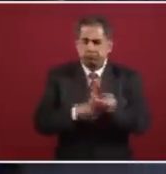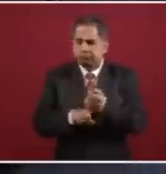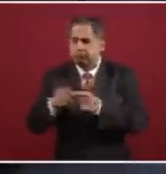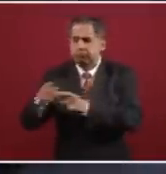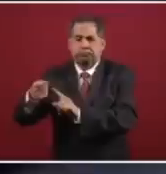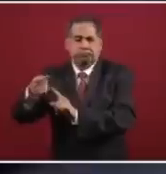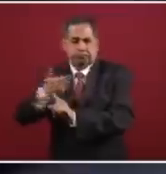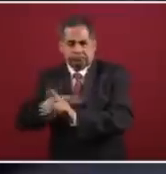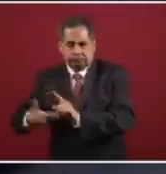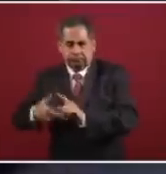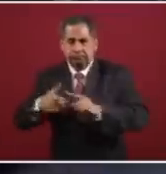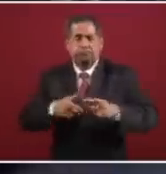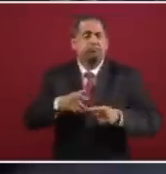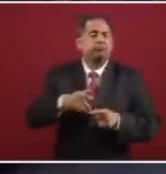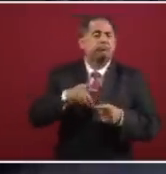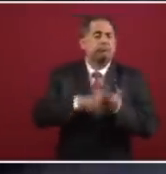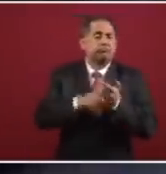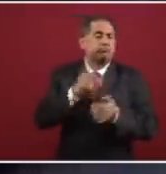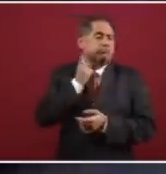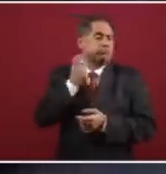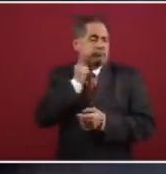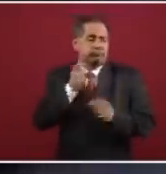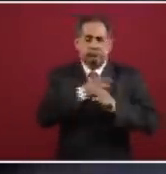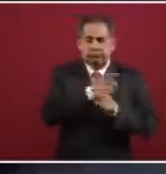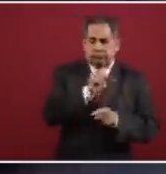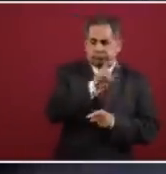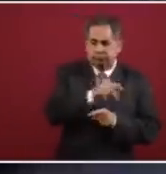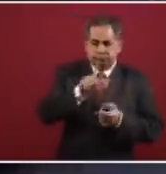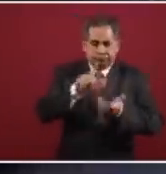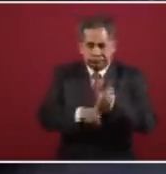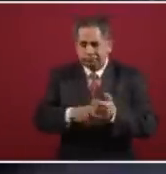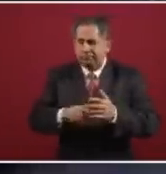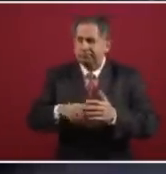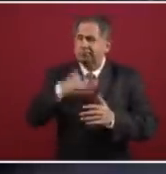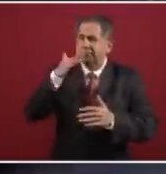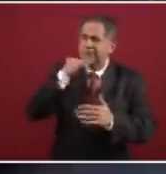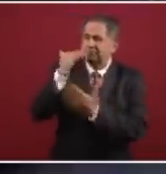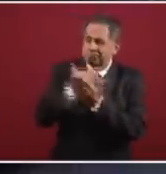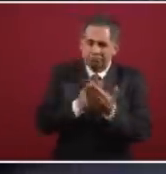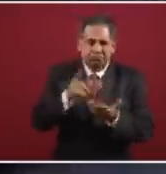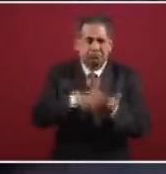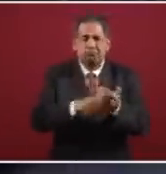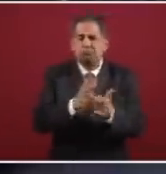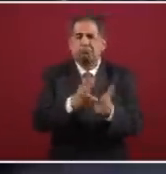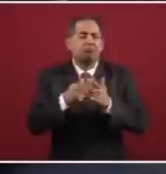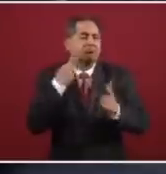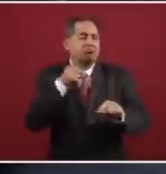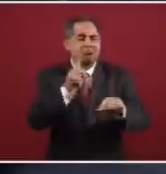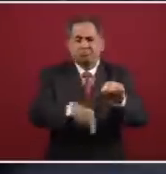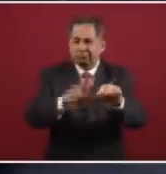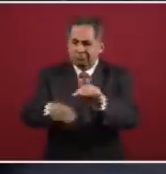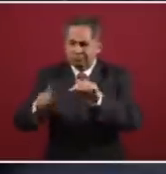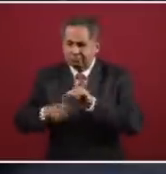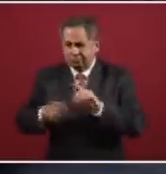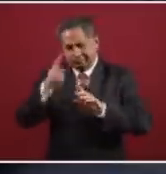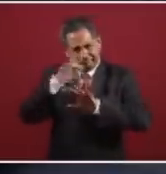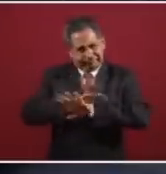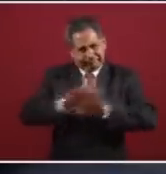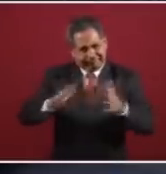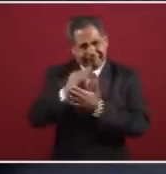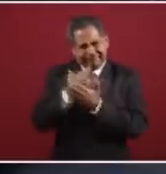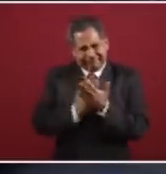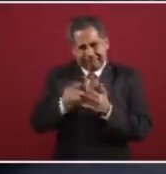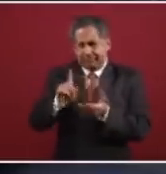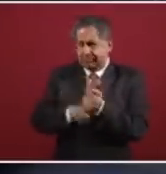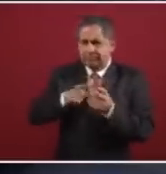precisamente la corrupción al interior de los partidos y todas estas lacerantes situaciones que hay